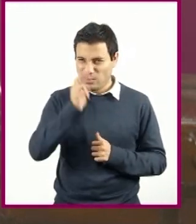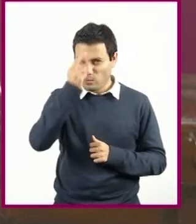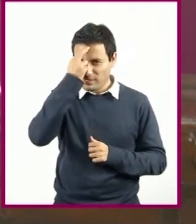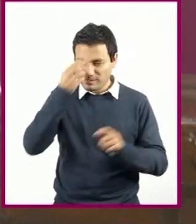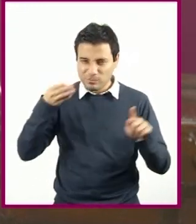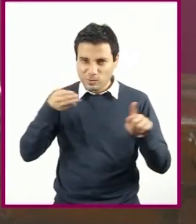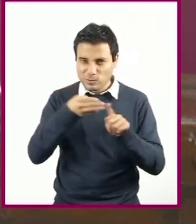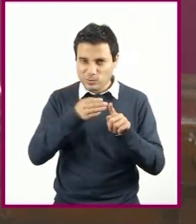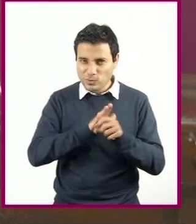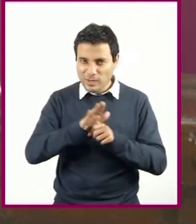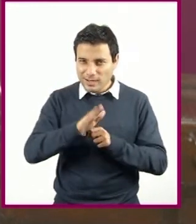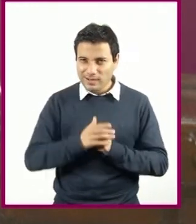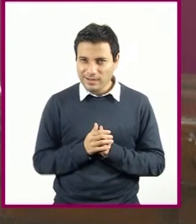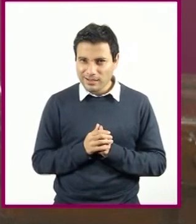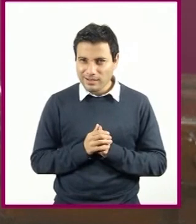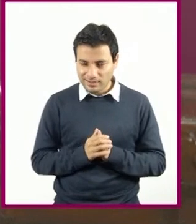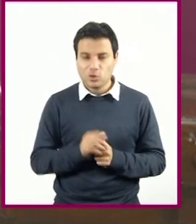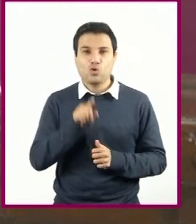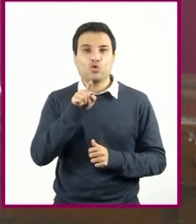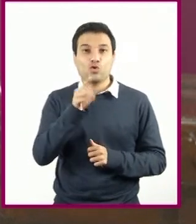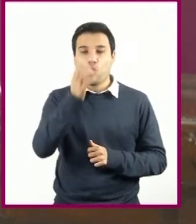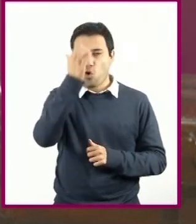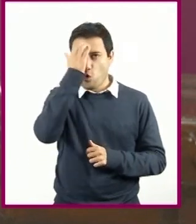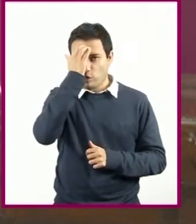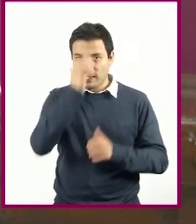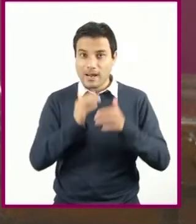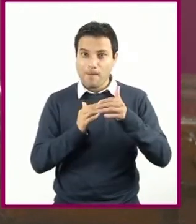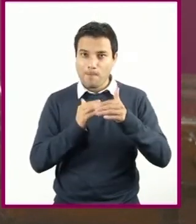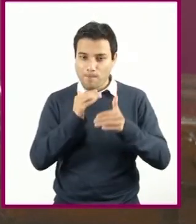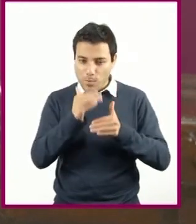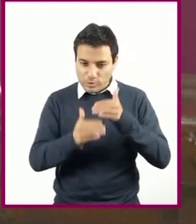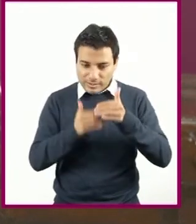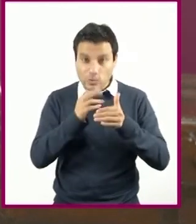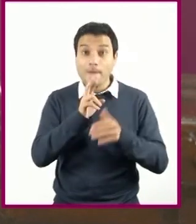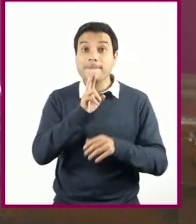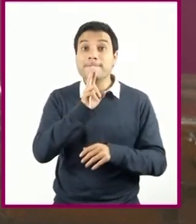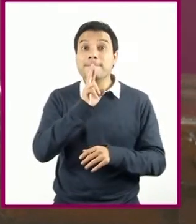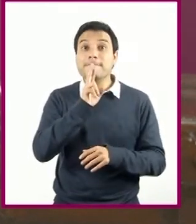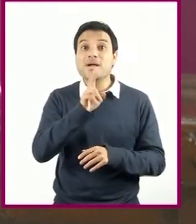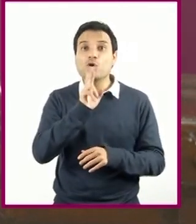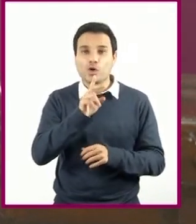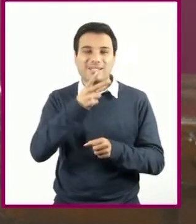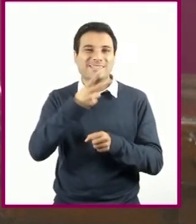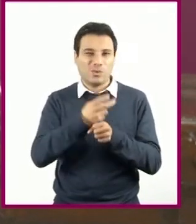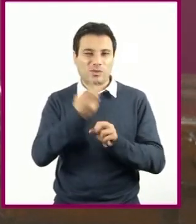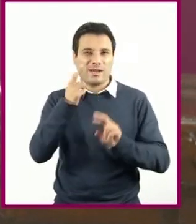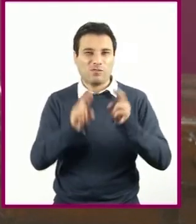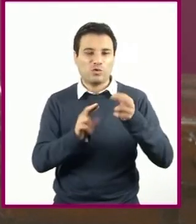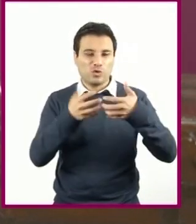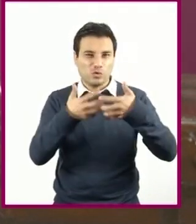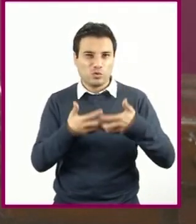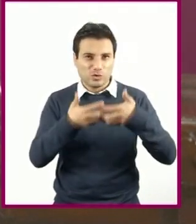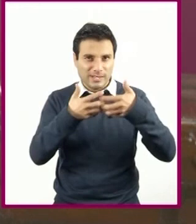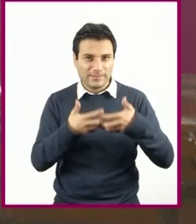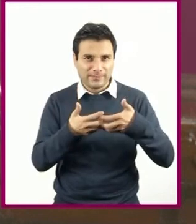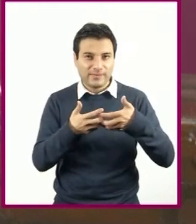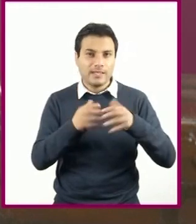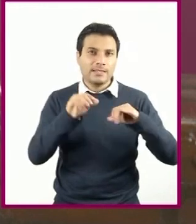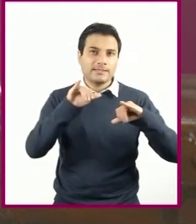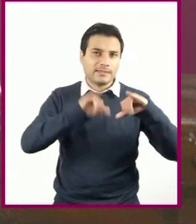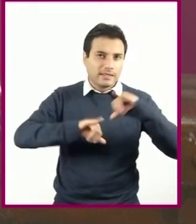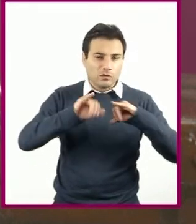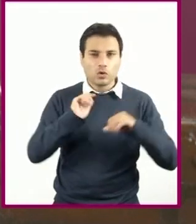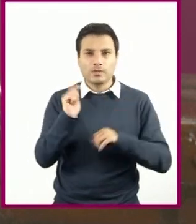propósito? Reconocer el proceso de desarrollo de la segunda revolución industrial y los avances